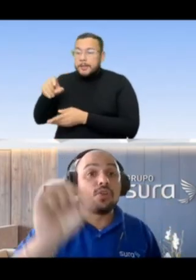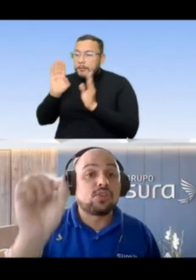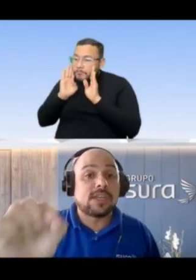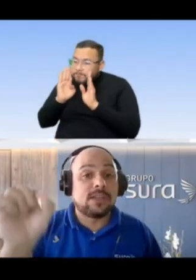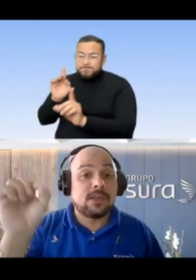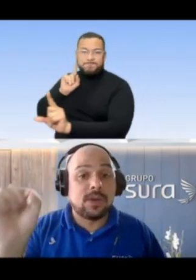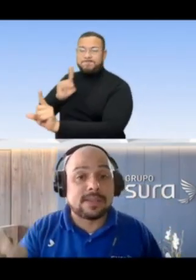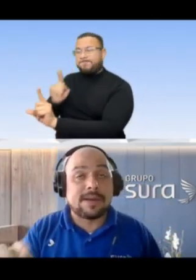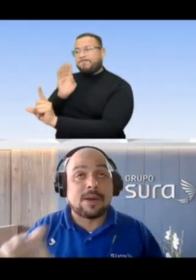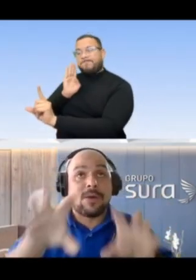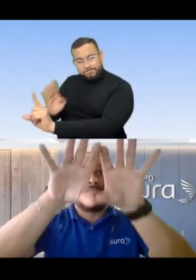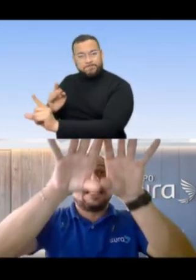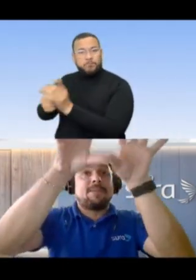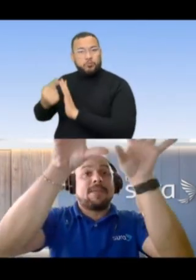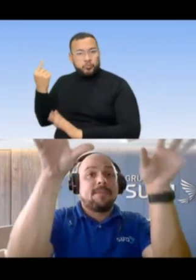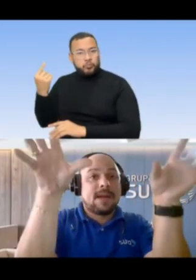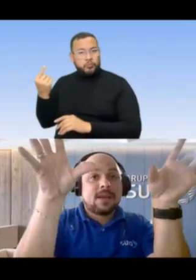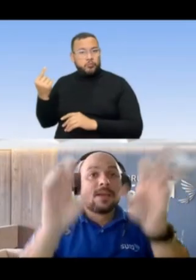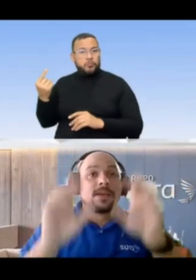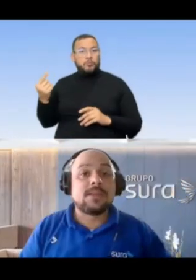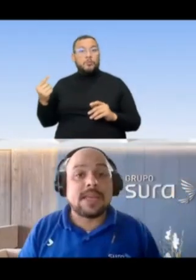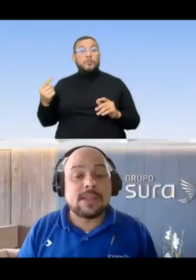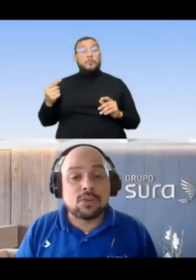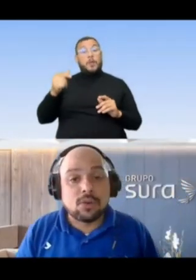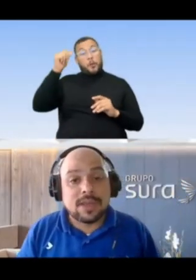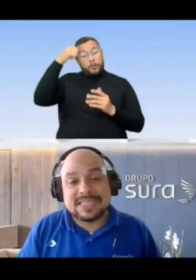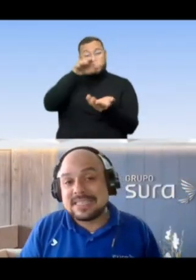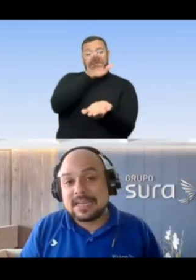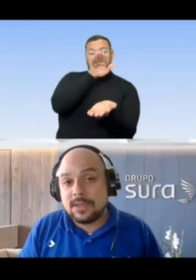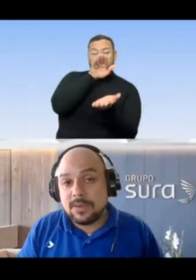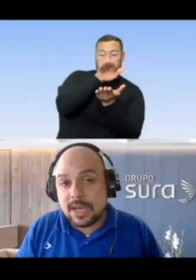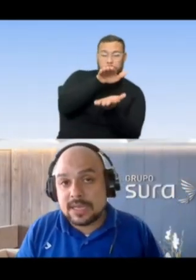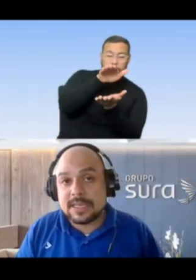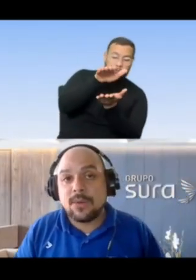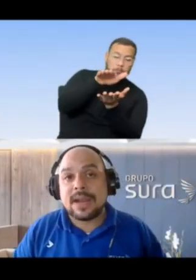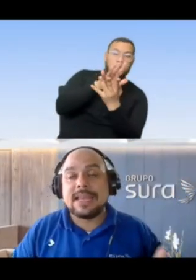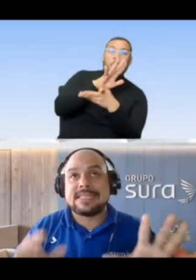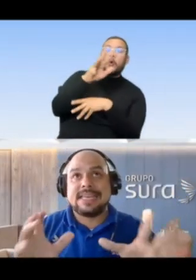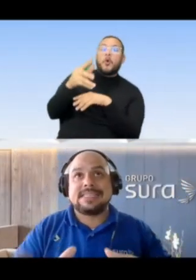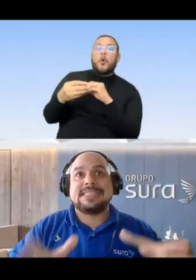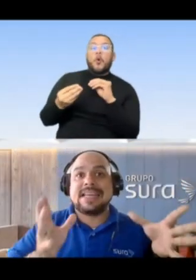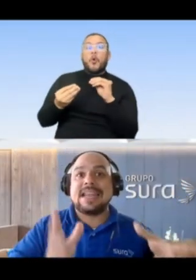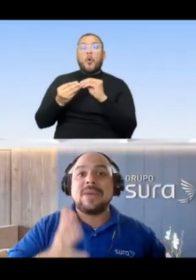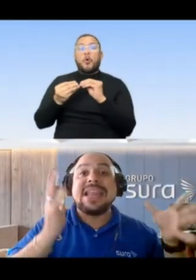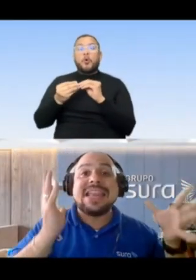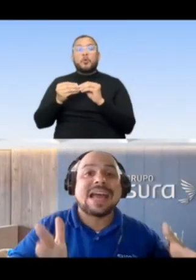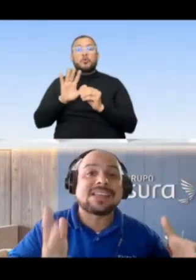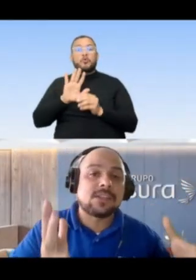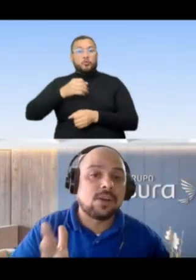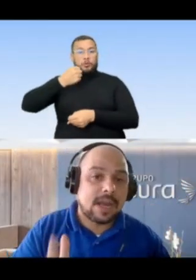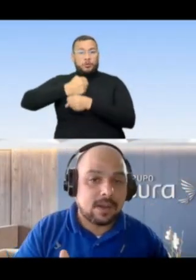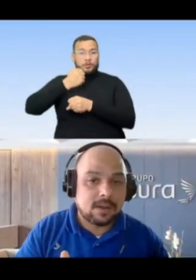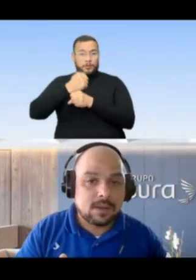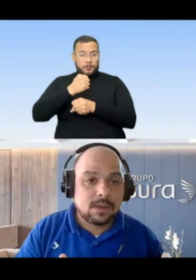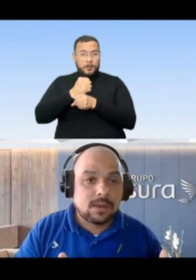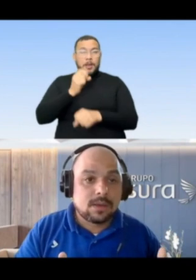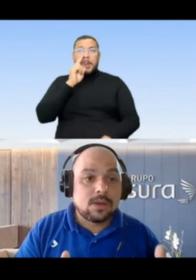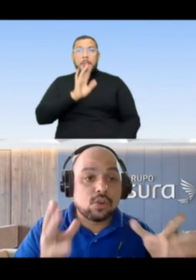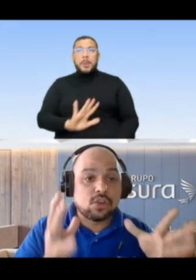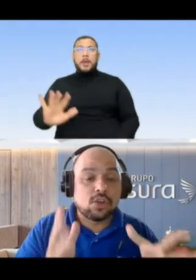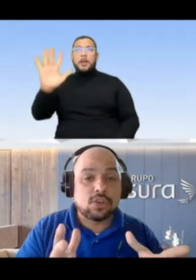Ojo, Código Sustantivo del Trabajo es la mamá de todas las actividades laborales que existen a nivel